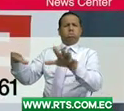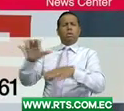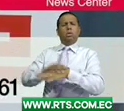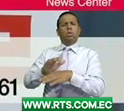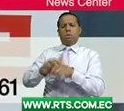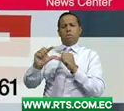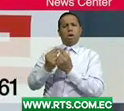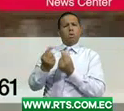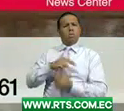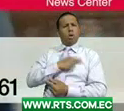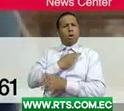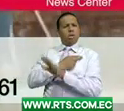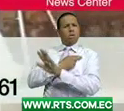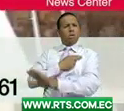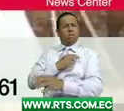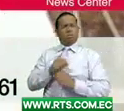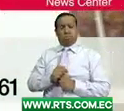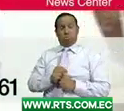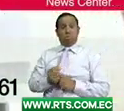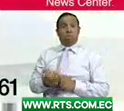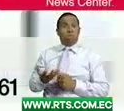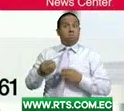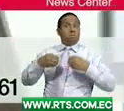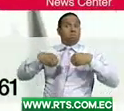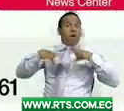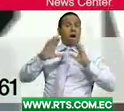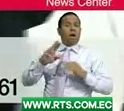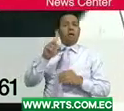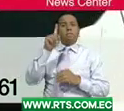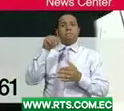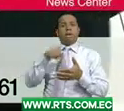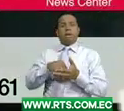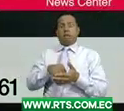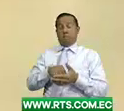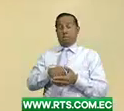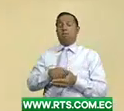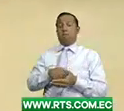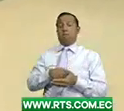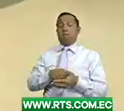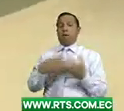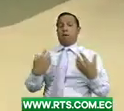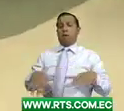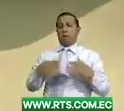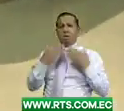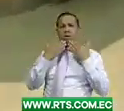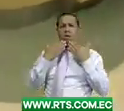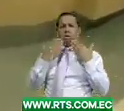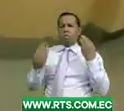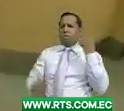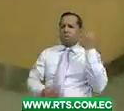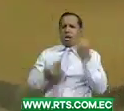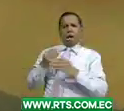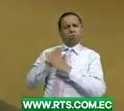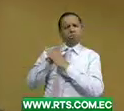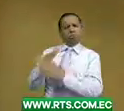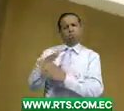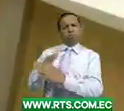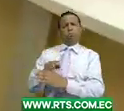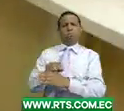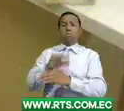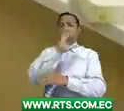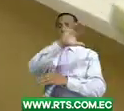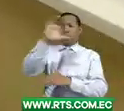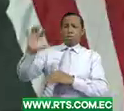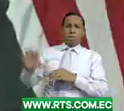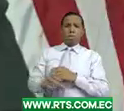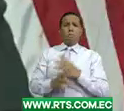el número de casos supera los 1.000. Los esfuerzos para combatir este mal se dan en distintas partes del mundo, pero desde la Cámara